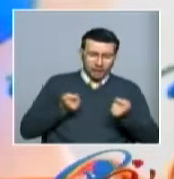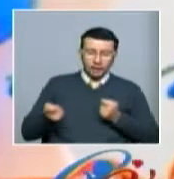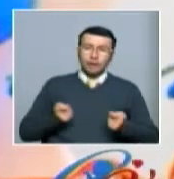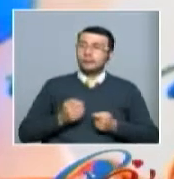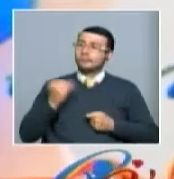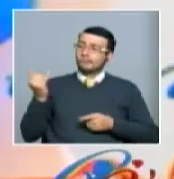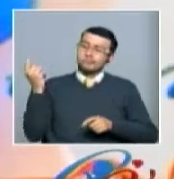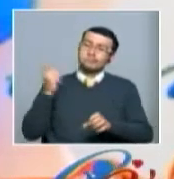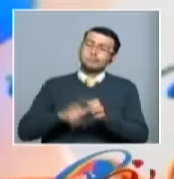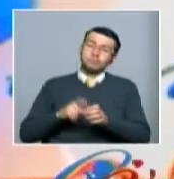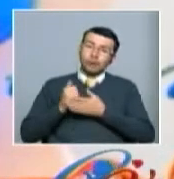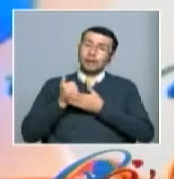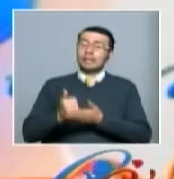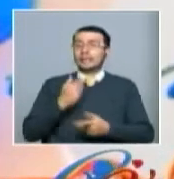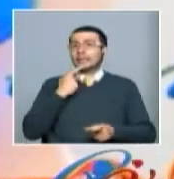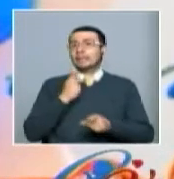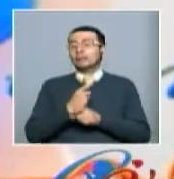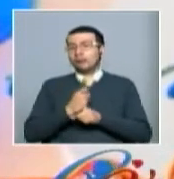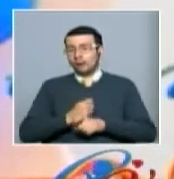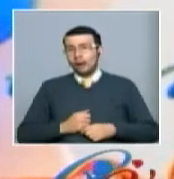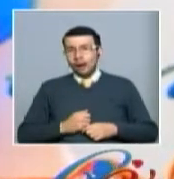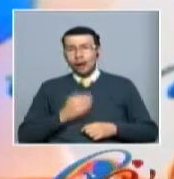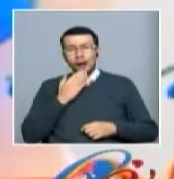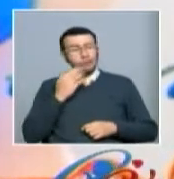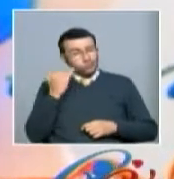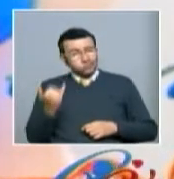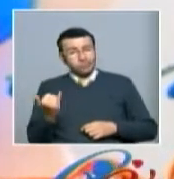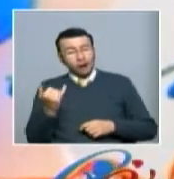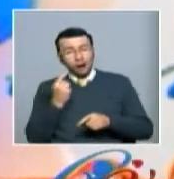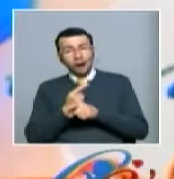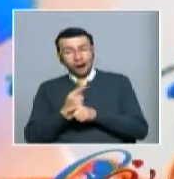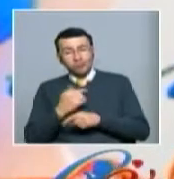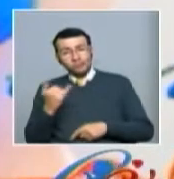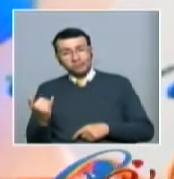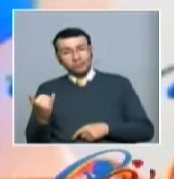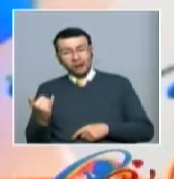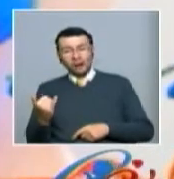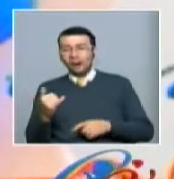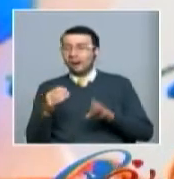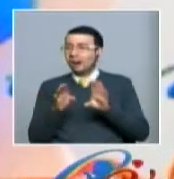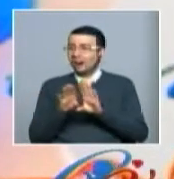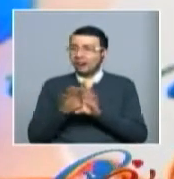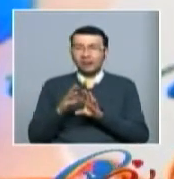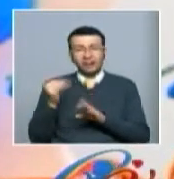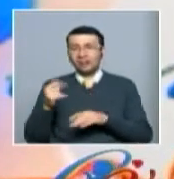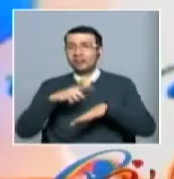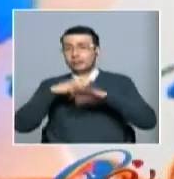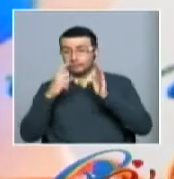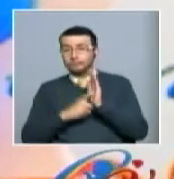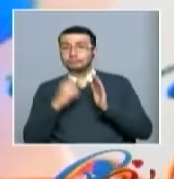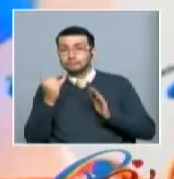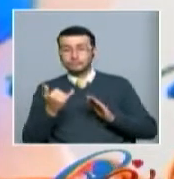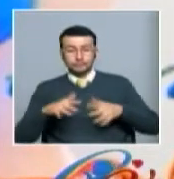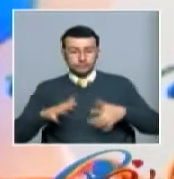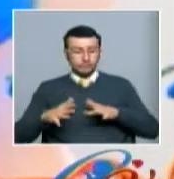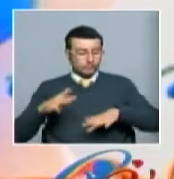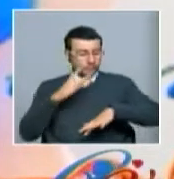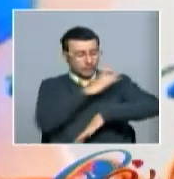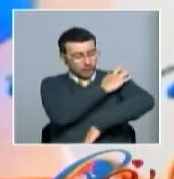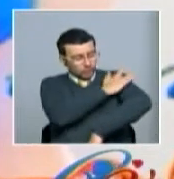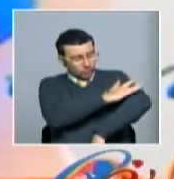y en la clínica. Porque es que, miren, esto es prácticamente toda la parte nerviosa del miembro